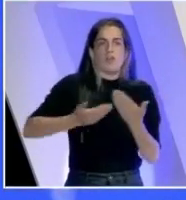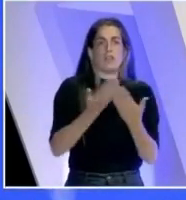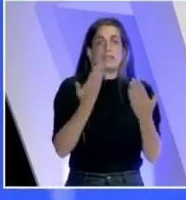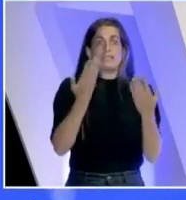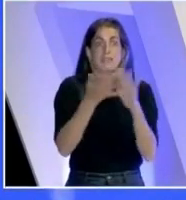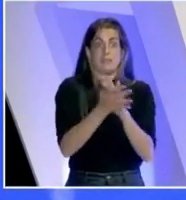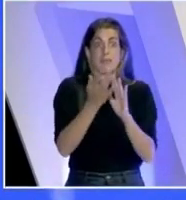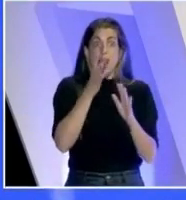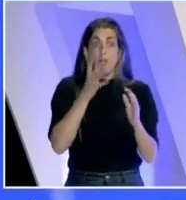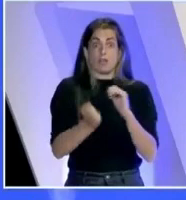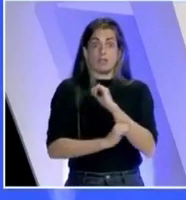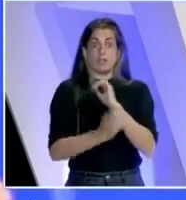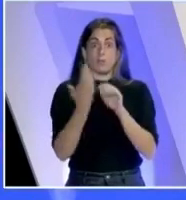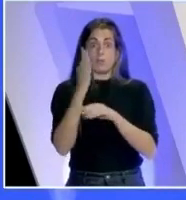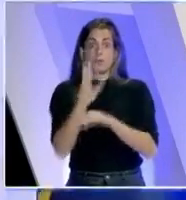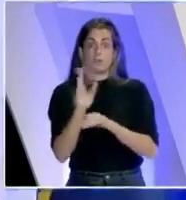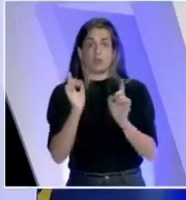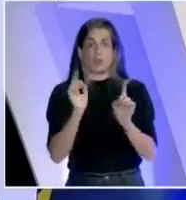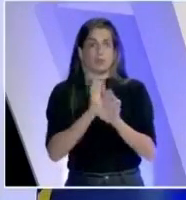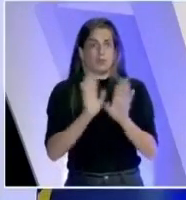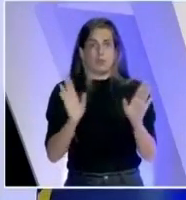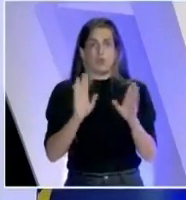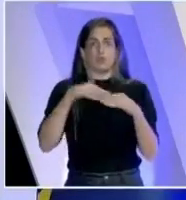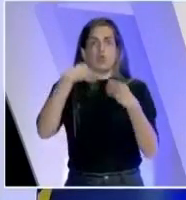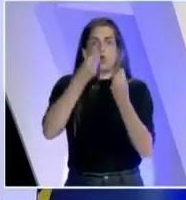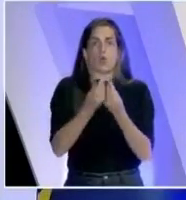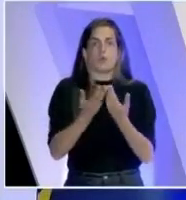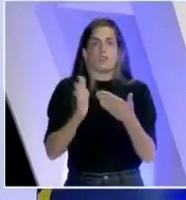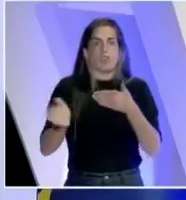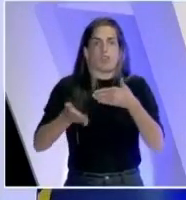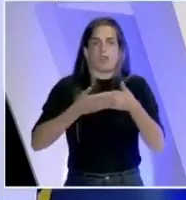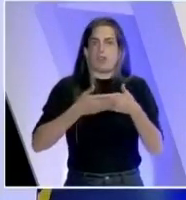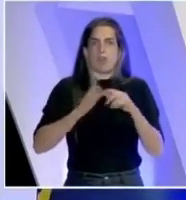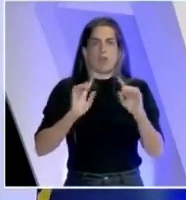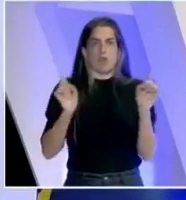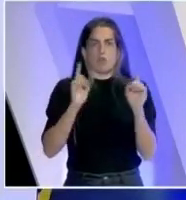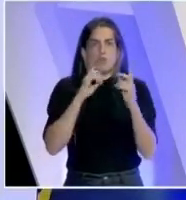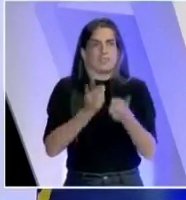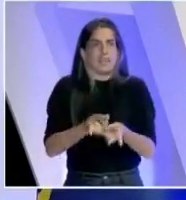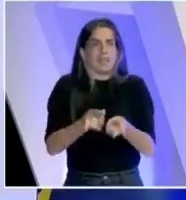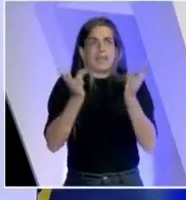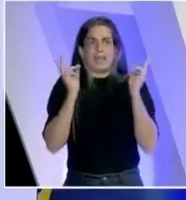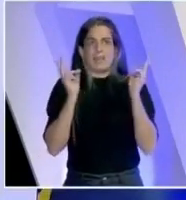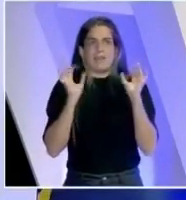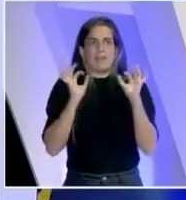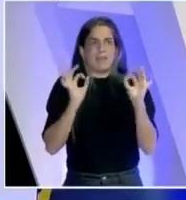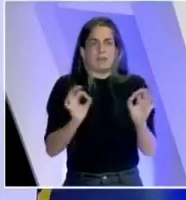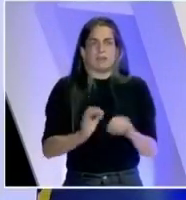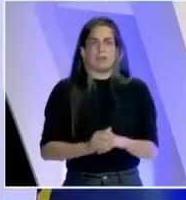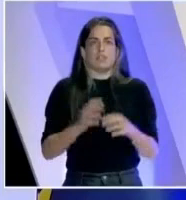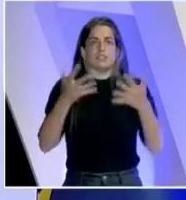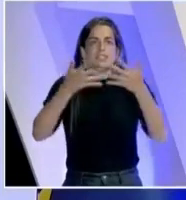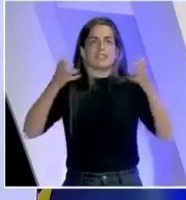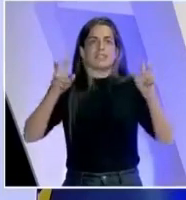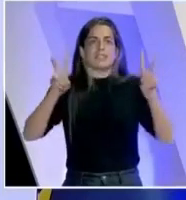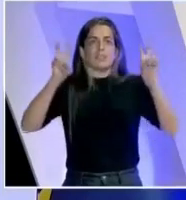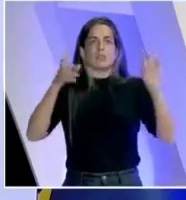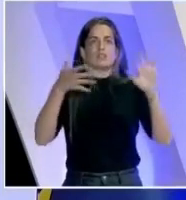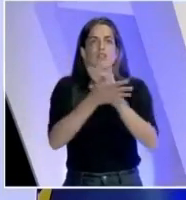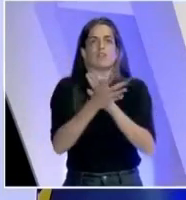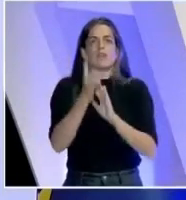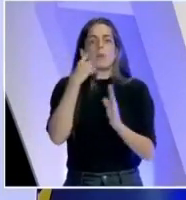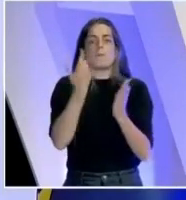tal, no es un documento cerrado, es un documento vivo. Se trata, y así lo indica el título, de una primera